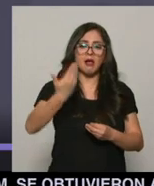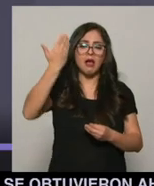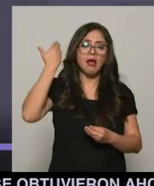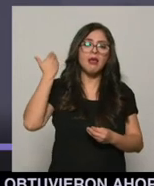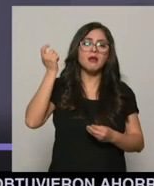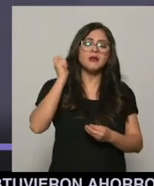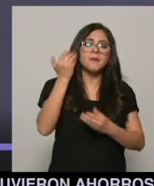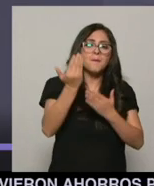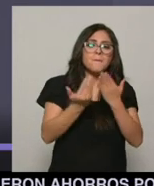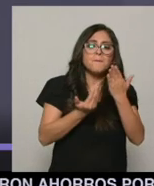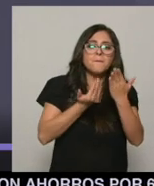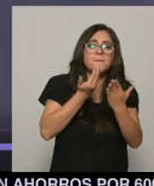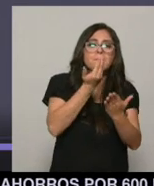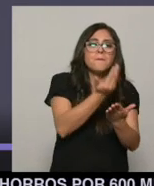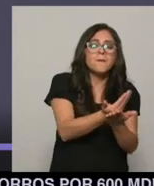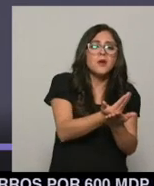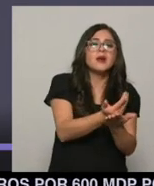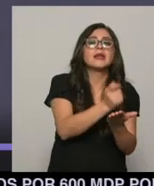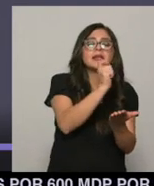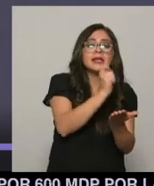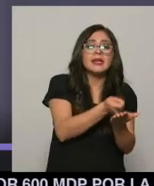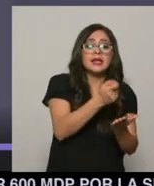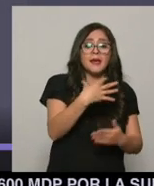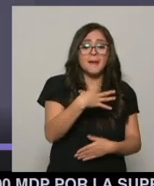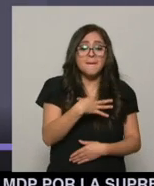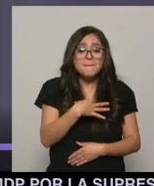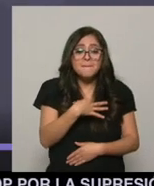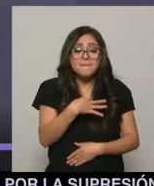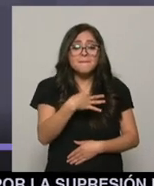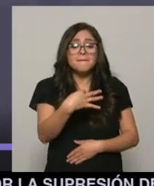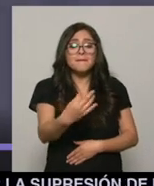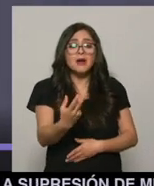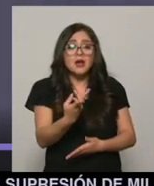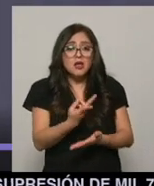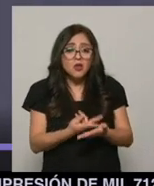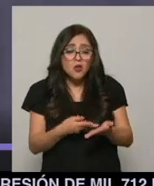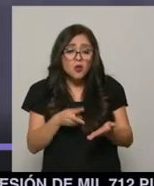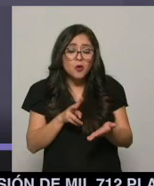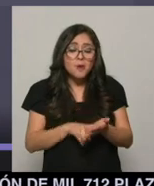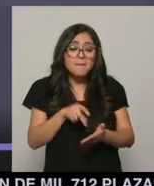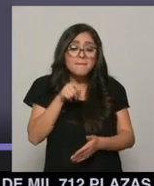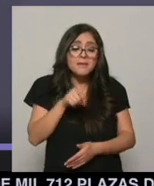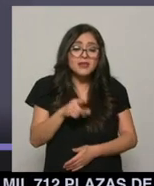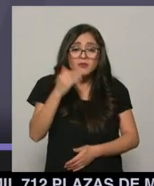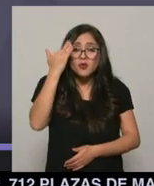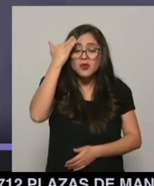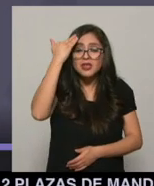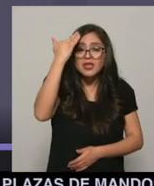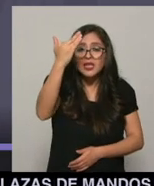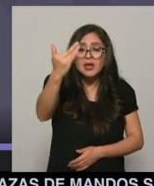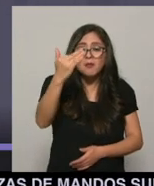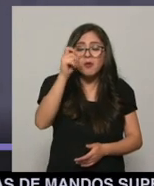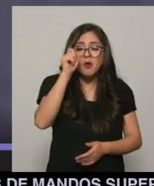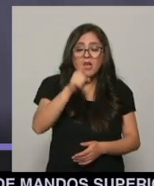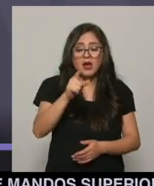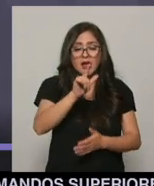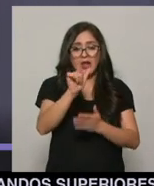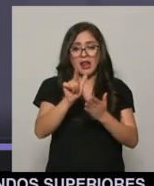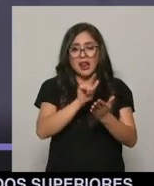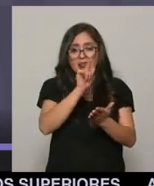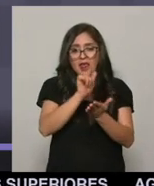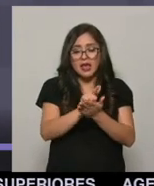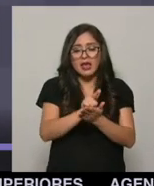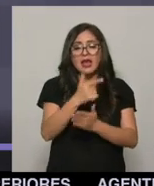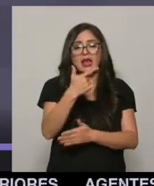son reelecciones dentro del mismo periodo legislativo, dentro de la misma legislatura, que